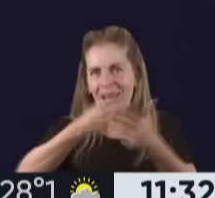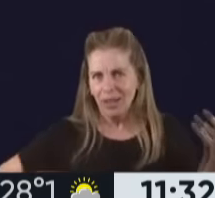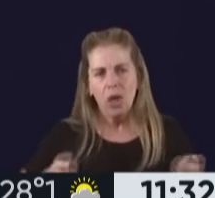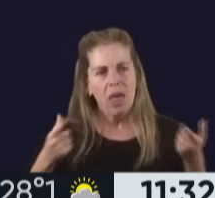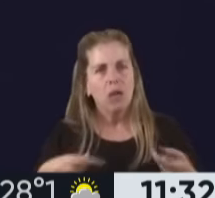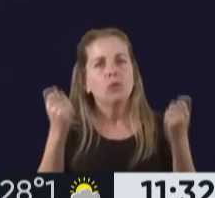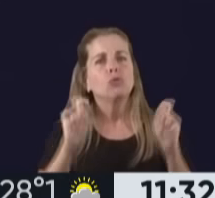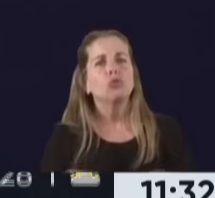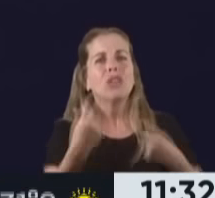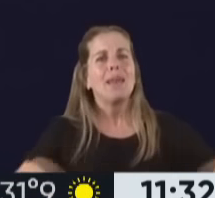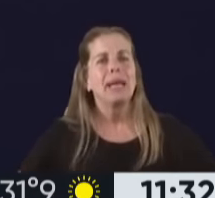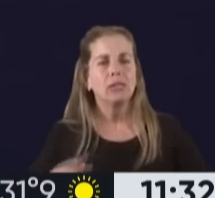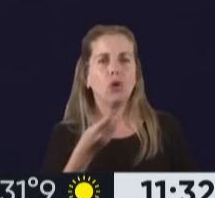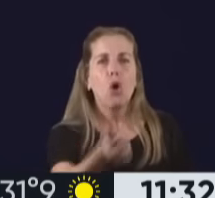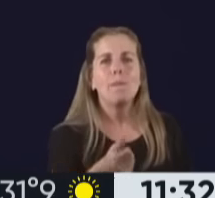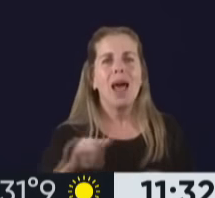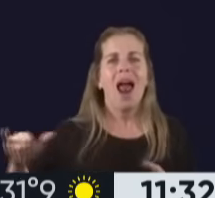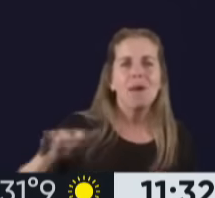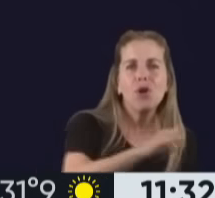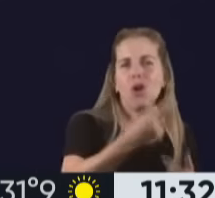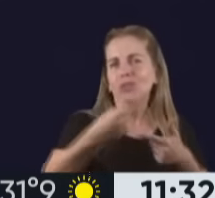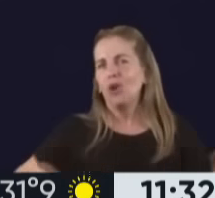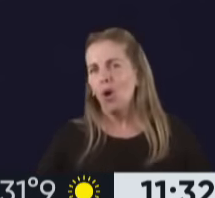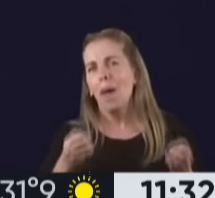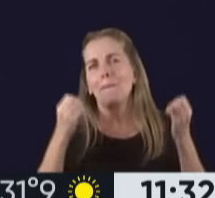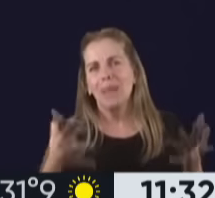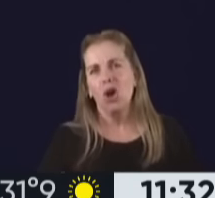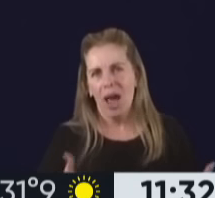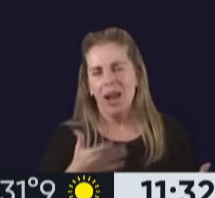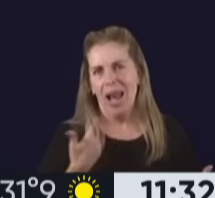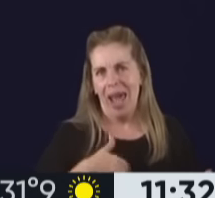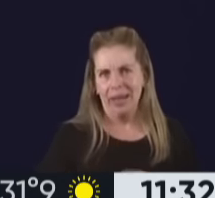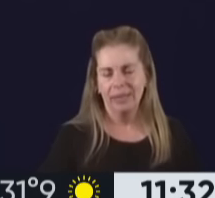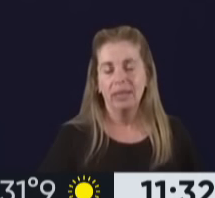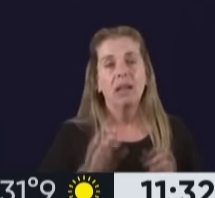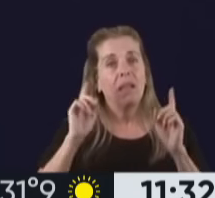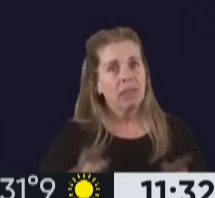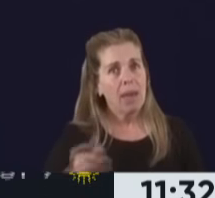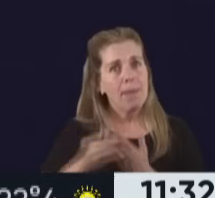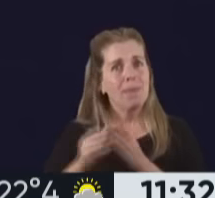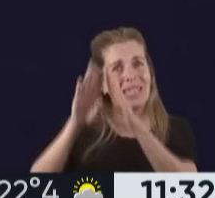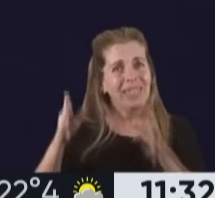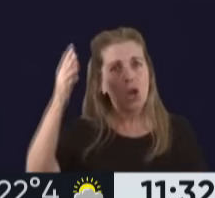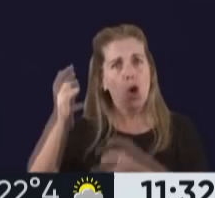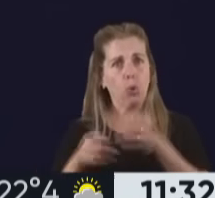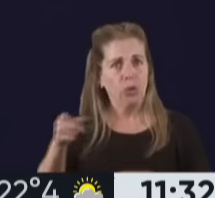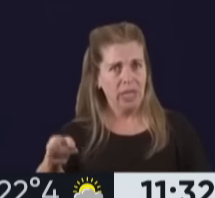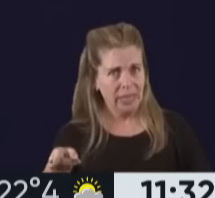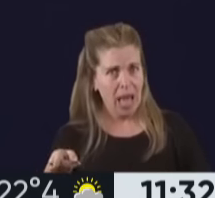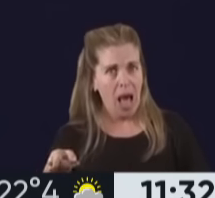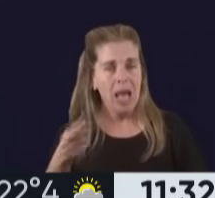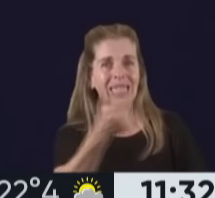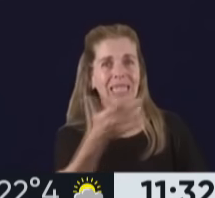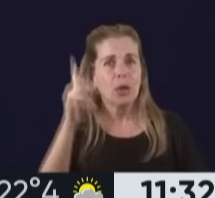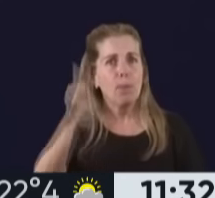soberanía argentina. Por otro lado, destacar que el Ministerio de Justicia implementó el sistema acusatorio en el 65% del